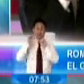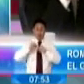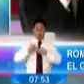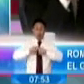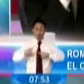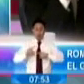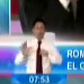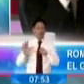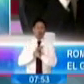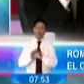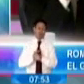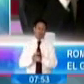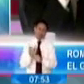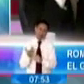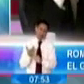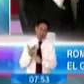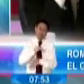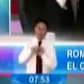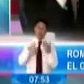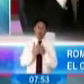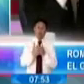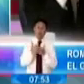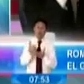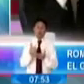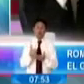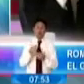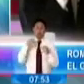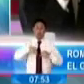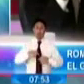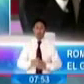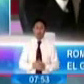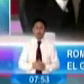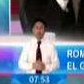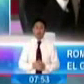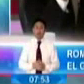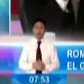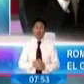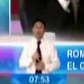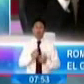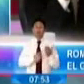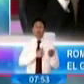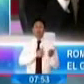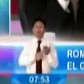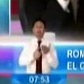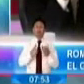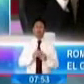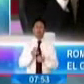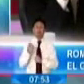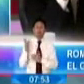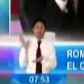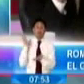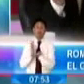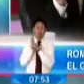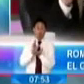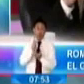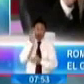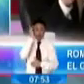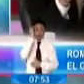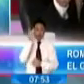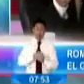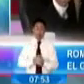insuficiente. Necesitamos que todo el sistema financiero entre en este tema. Señor ministro, tema del Seguro Social también preocupa muchísimo,